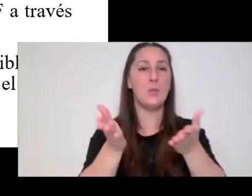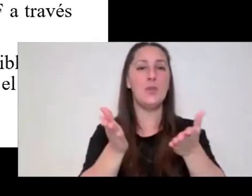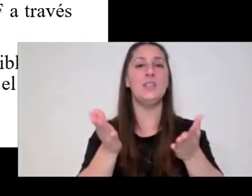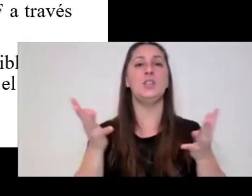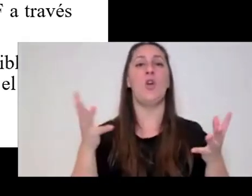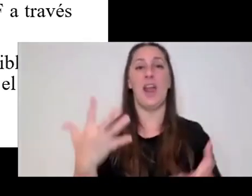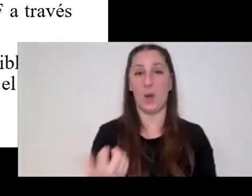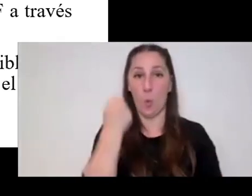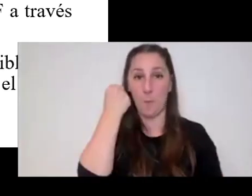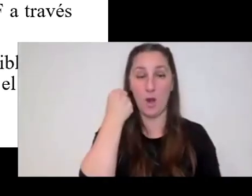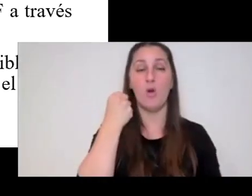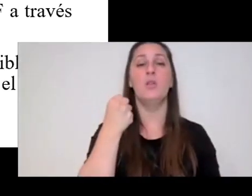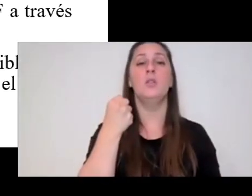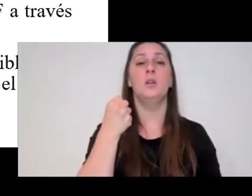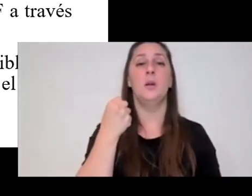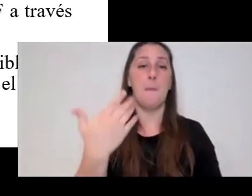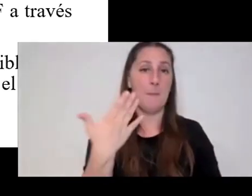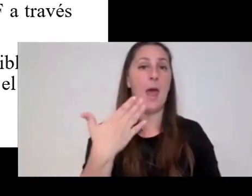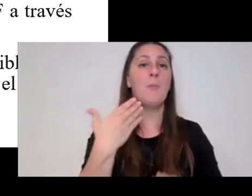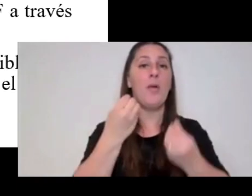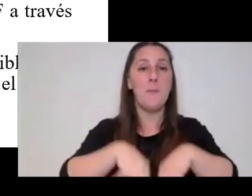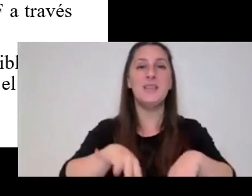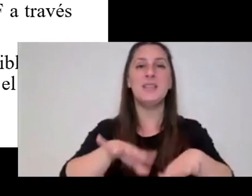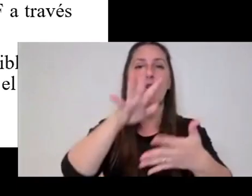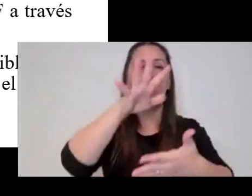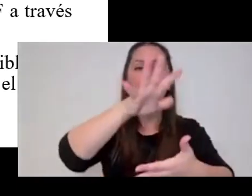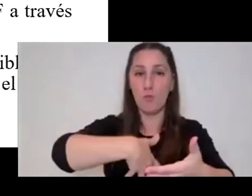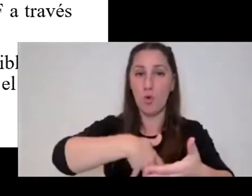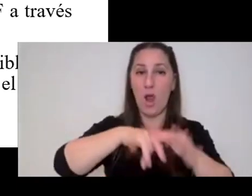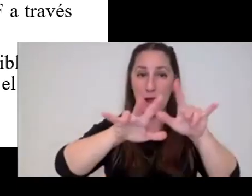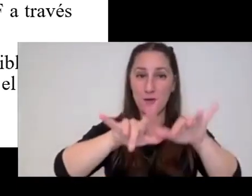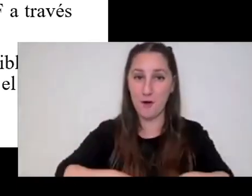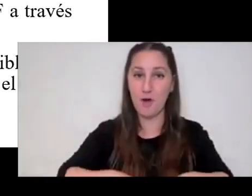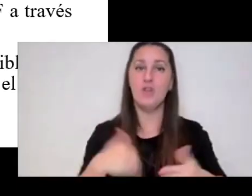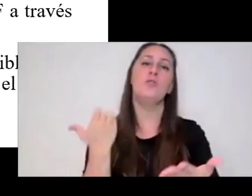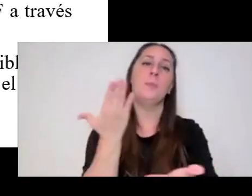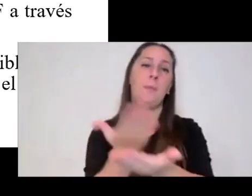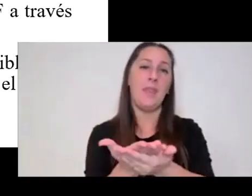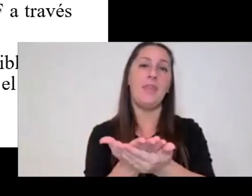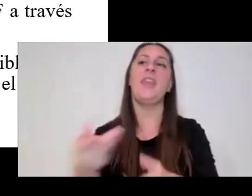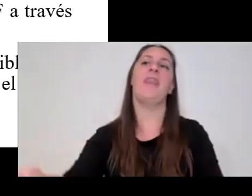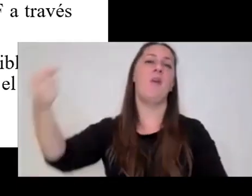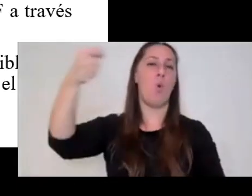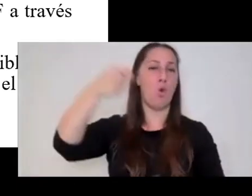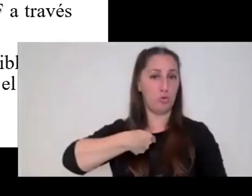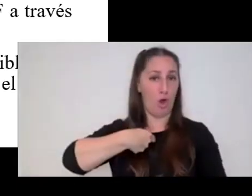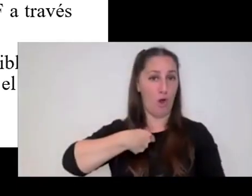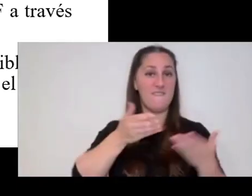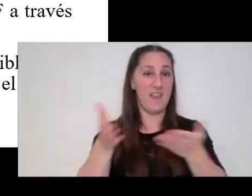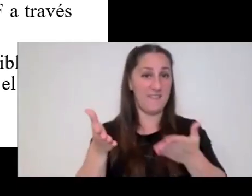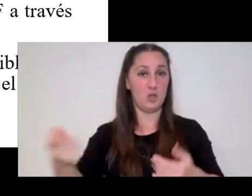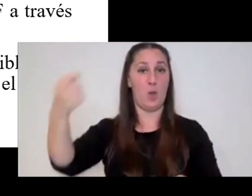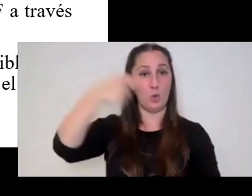para poder generar el formulario de solicitud del beneficio de devolución del crédito